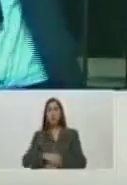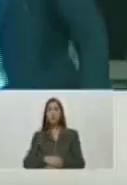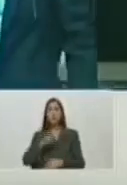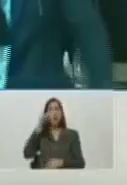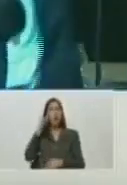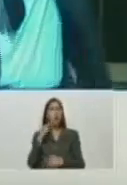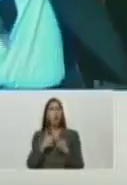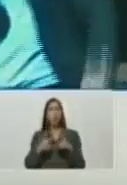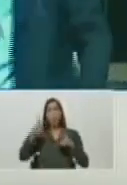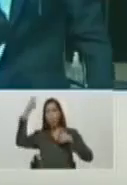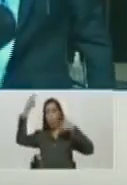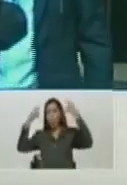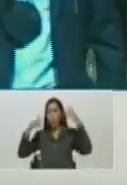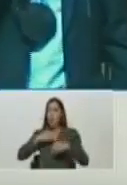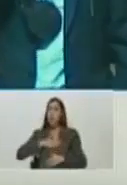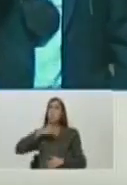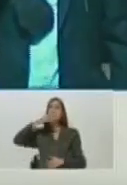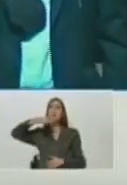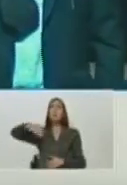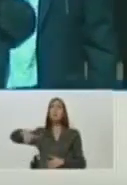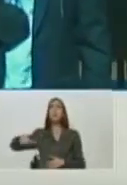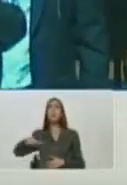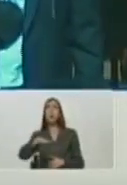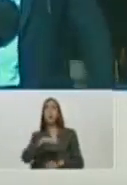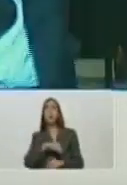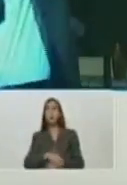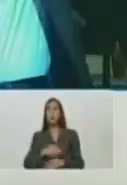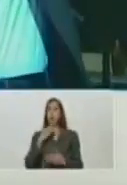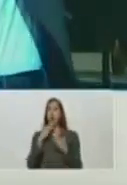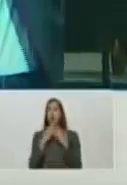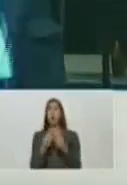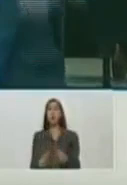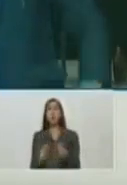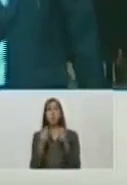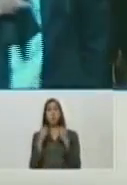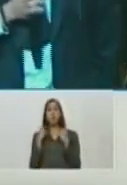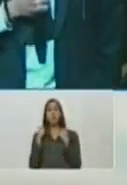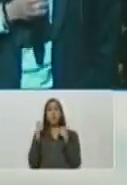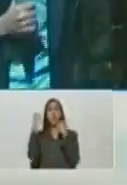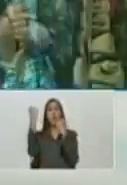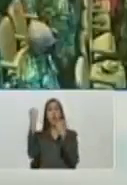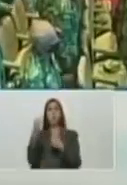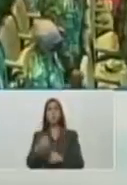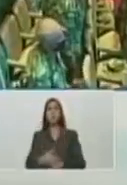a Chávez, a mi pueblo. Muchísimas gracias, venceremos.